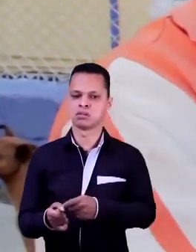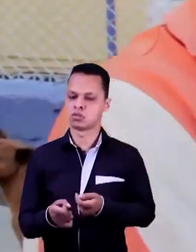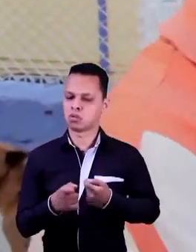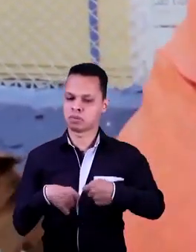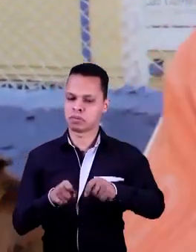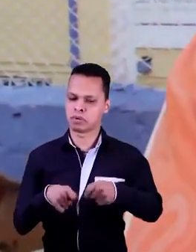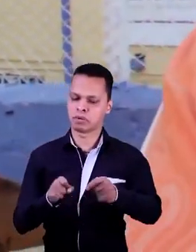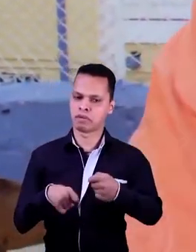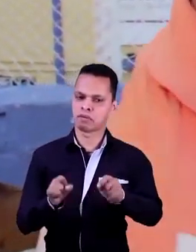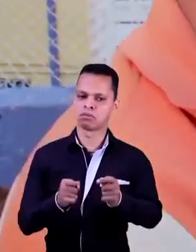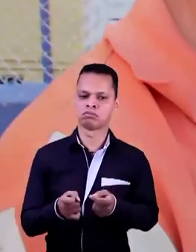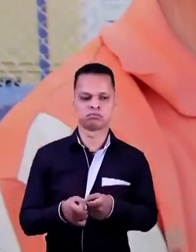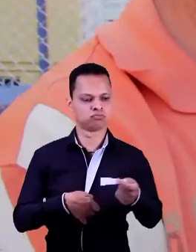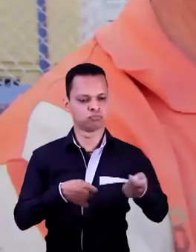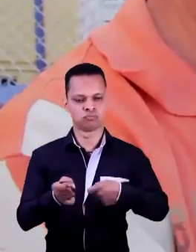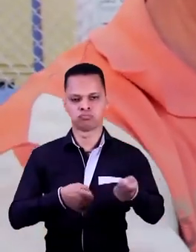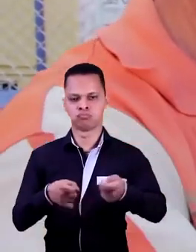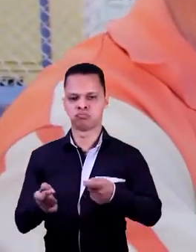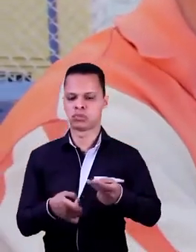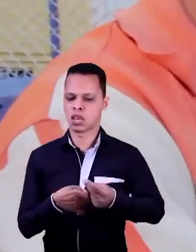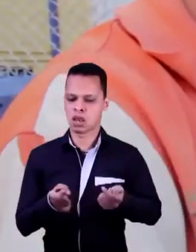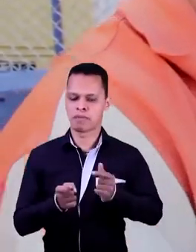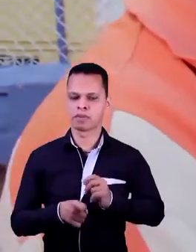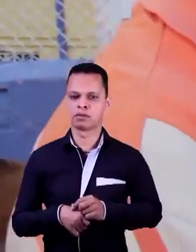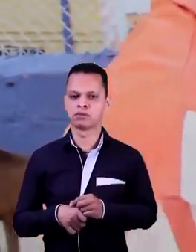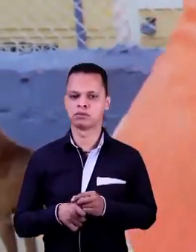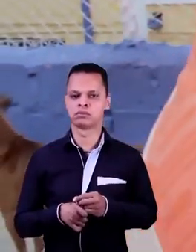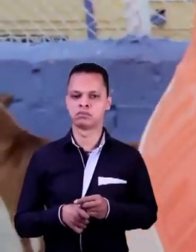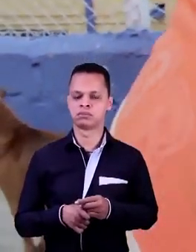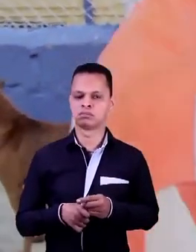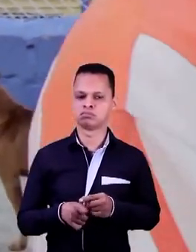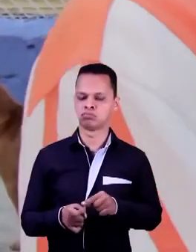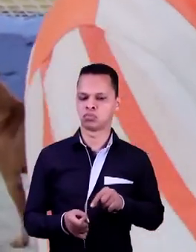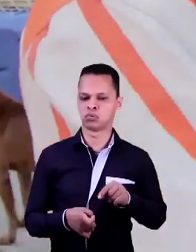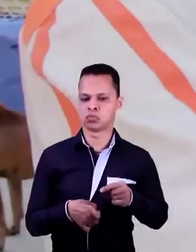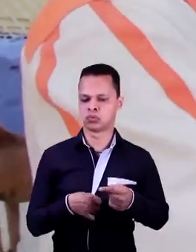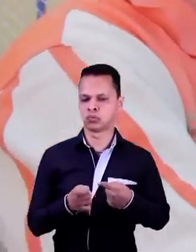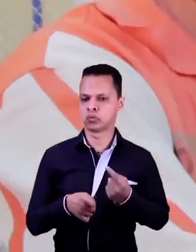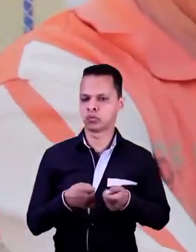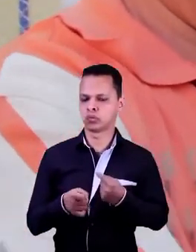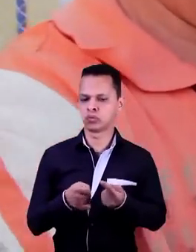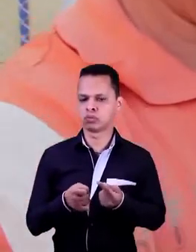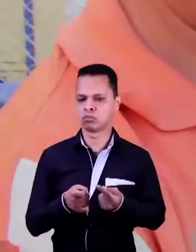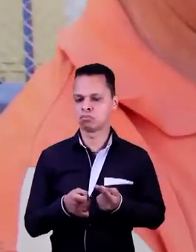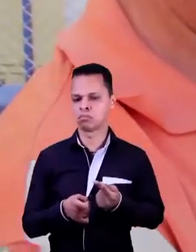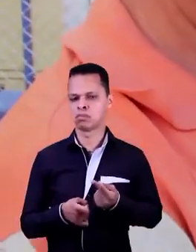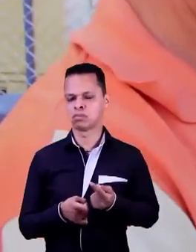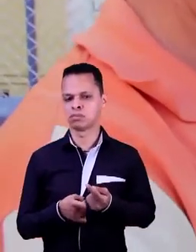ya para poder despacharlos rápido, que no lo coja uno